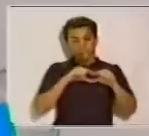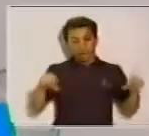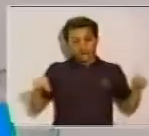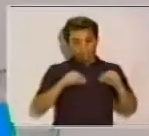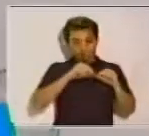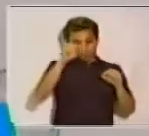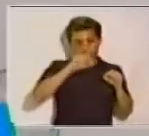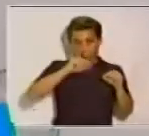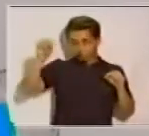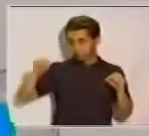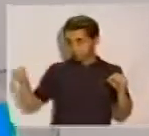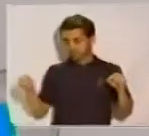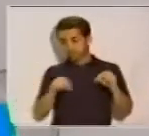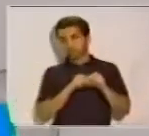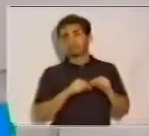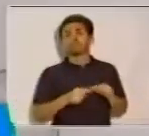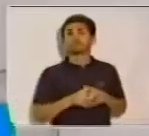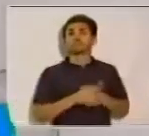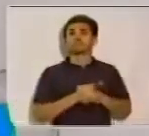cuatro,